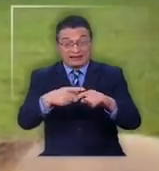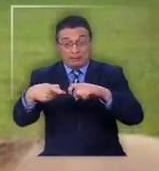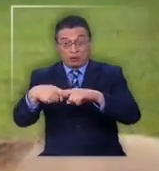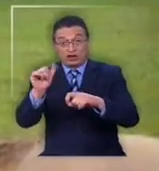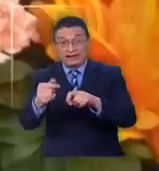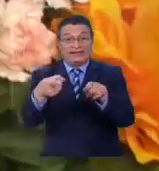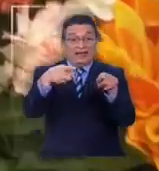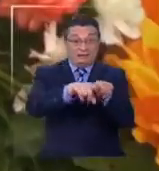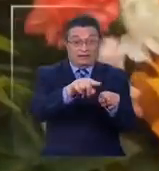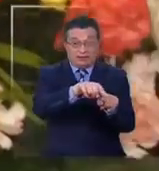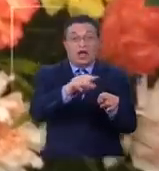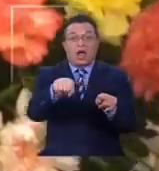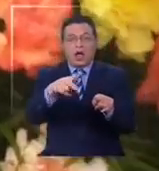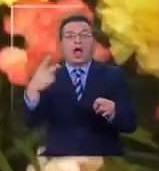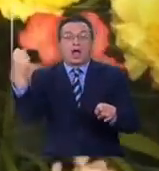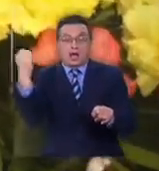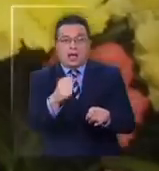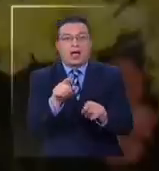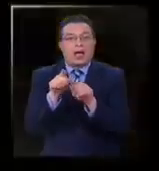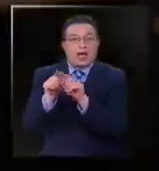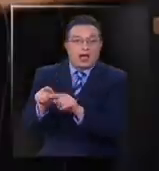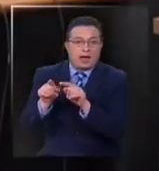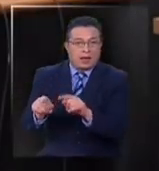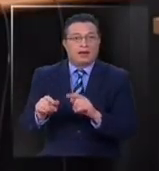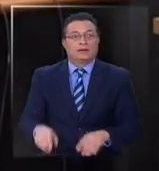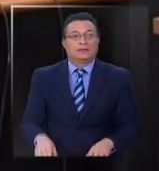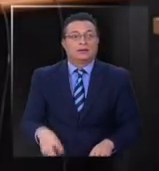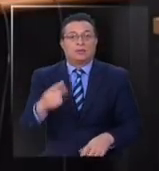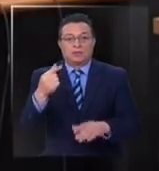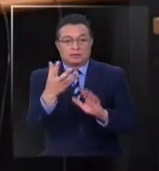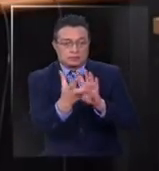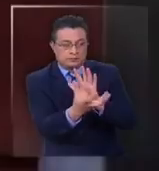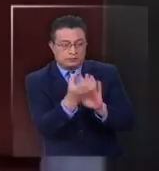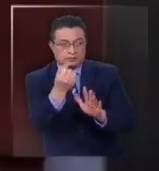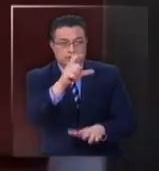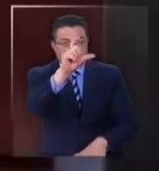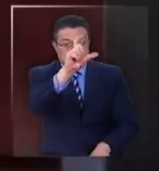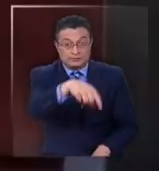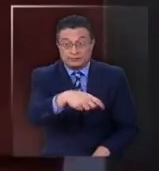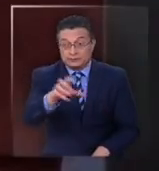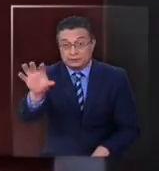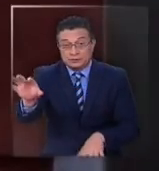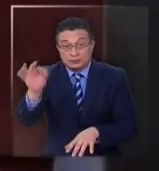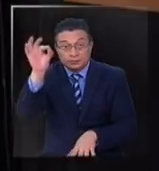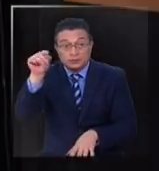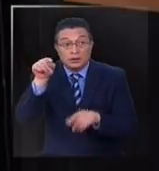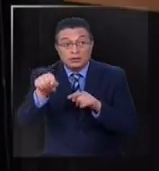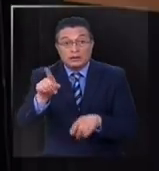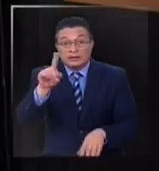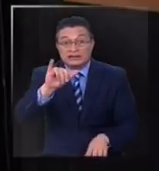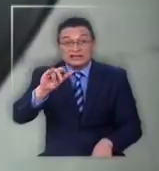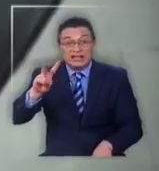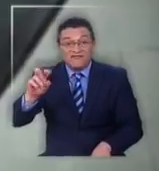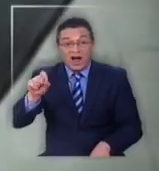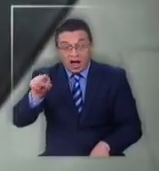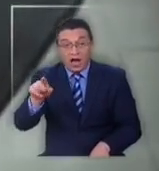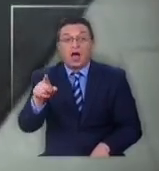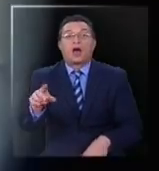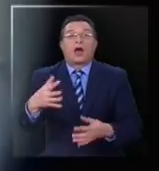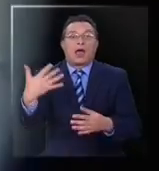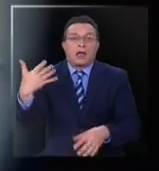esta estaban detrás de su muerte. El retiro de dinero con la tarjeta de Nivaldo que hizo Francisco Silva fue